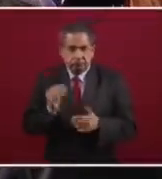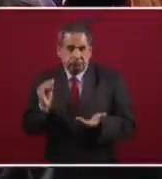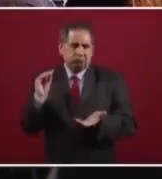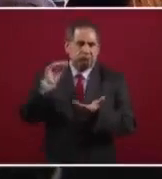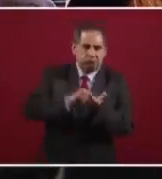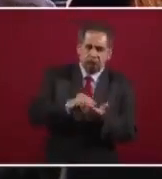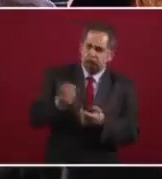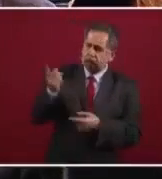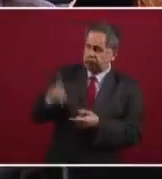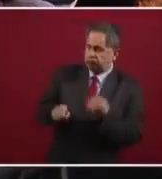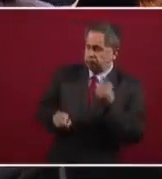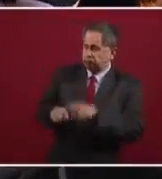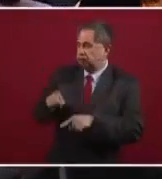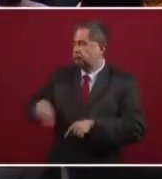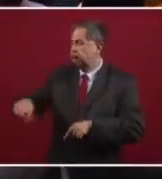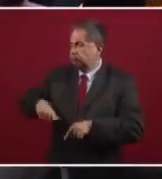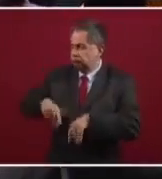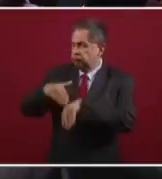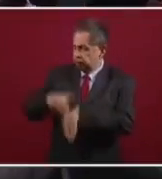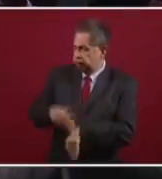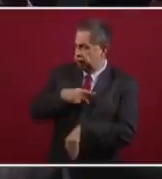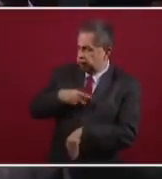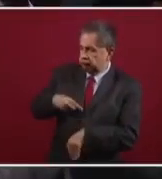imponiendo, obligando a los gobiernos